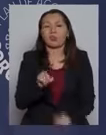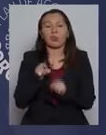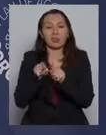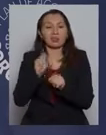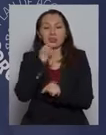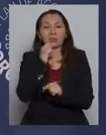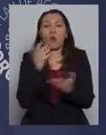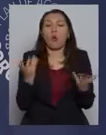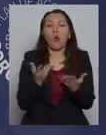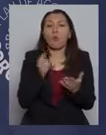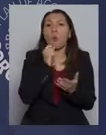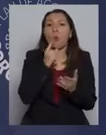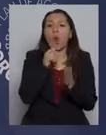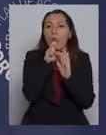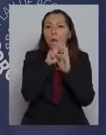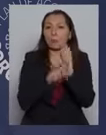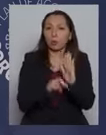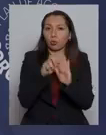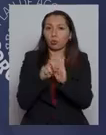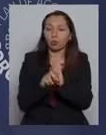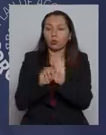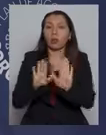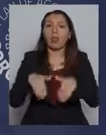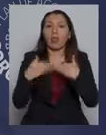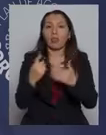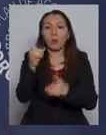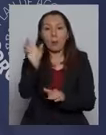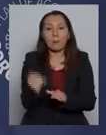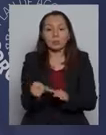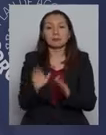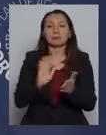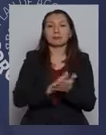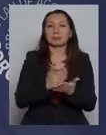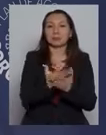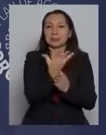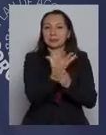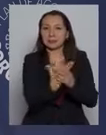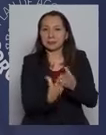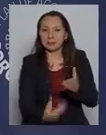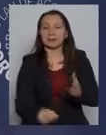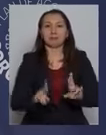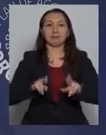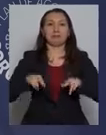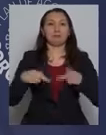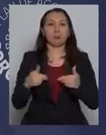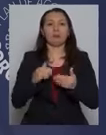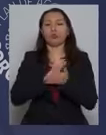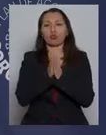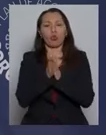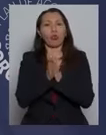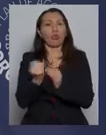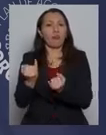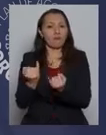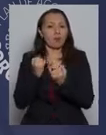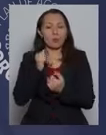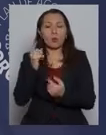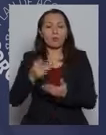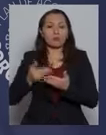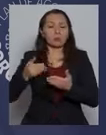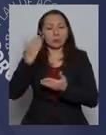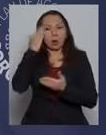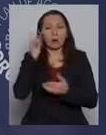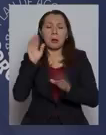esto. ¿Cuál es el protocolo para dar un caso como recuperado, considerando que todos los casos que se han informado en los últimos días